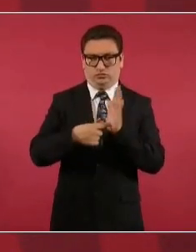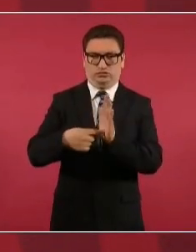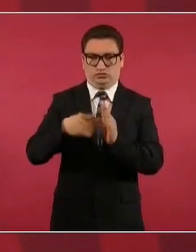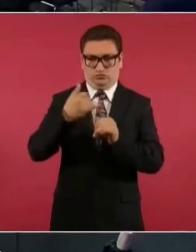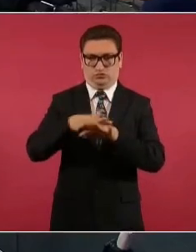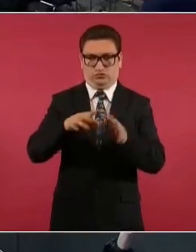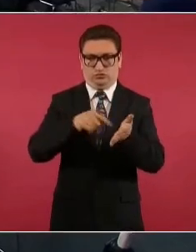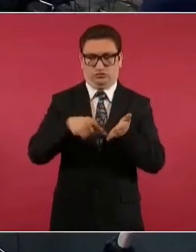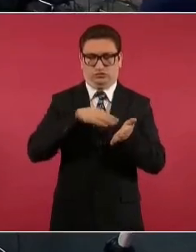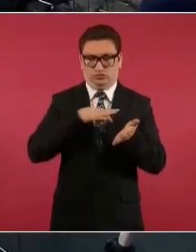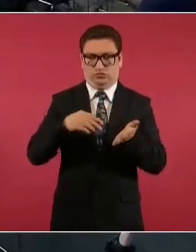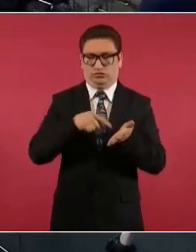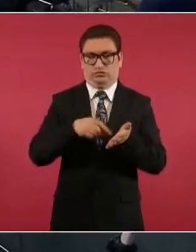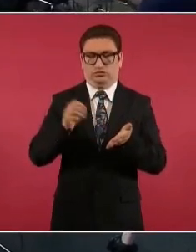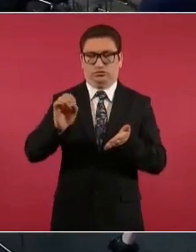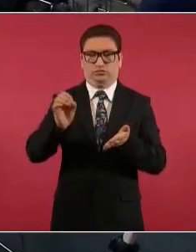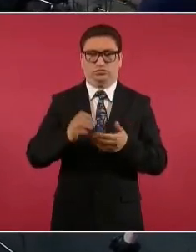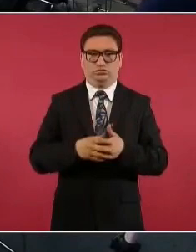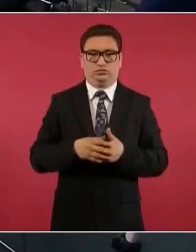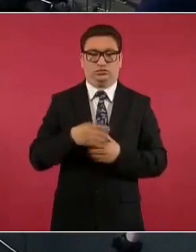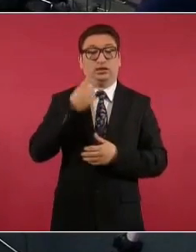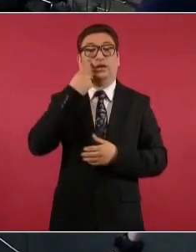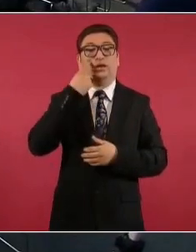el informe. A ver.